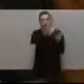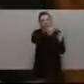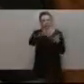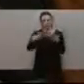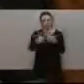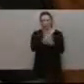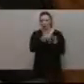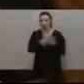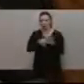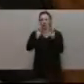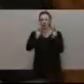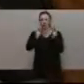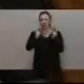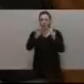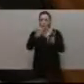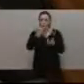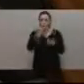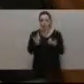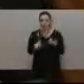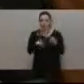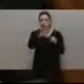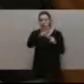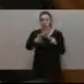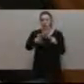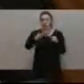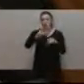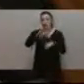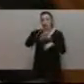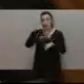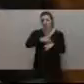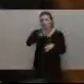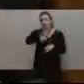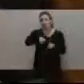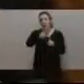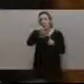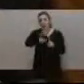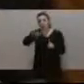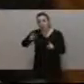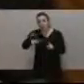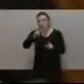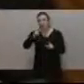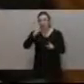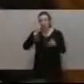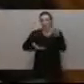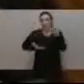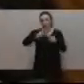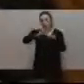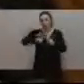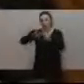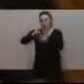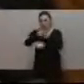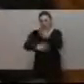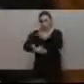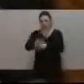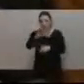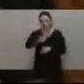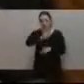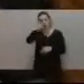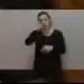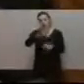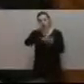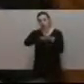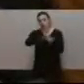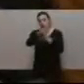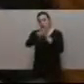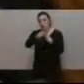la formación, por ejemplo, de los facultativos y del personal que valora la discapacidad. Hemos hablado de otros elementos